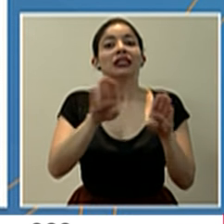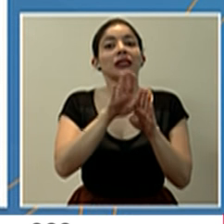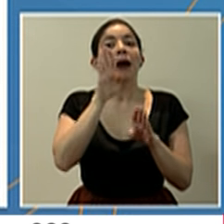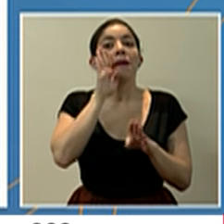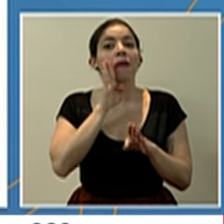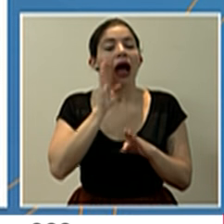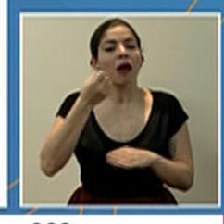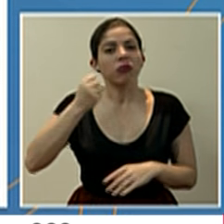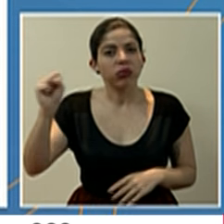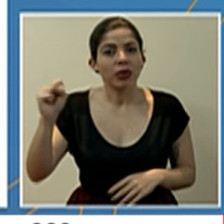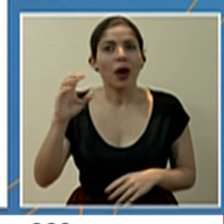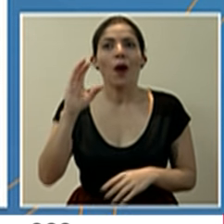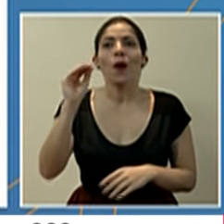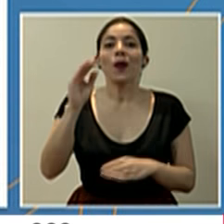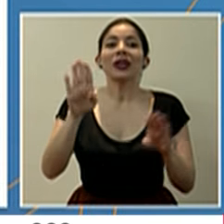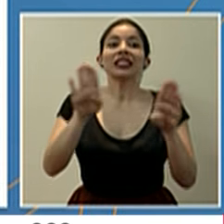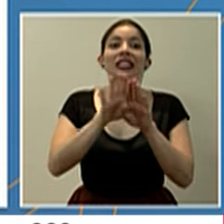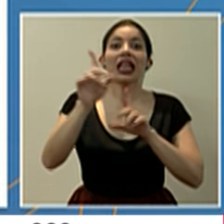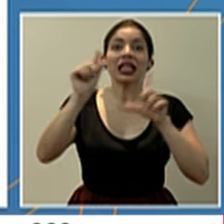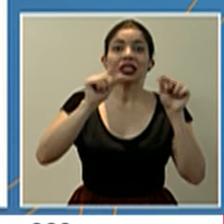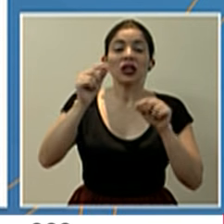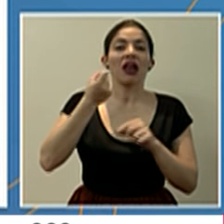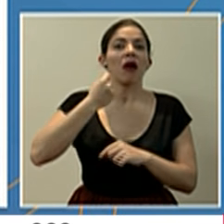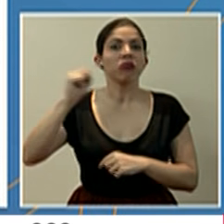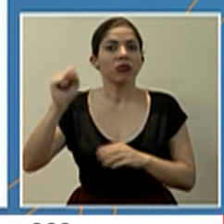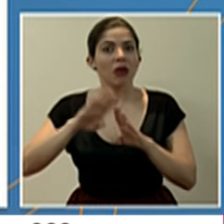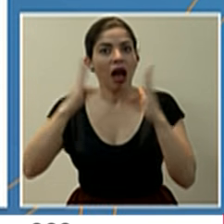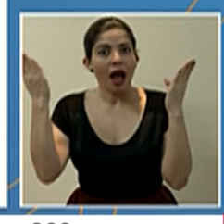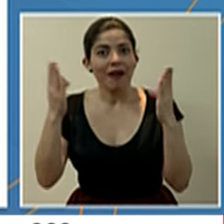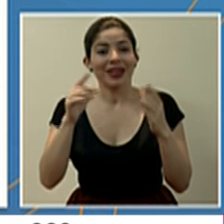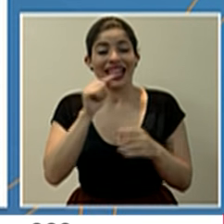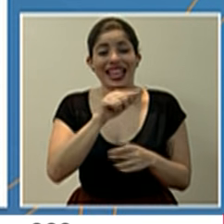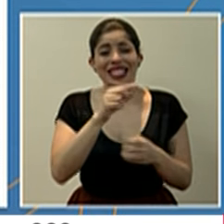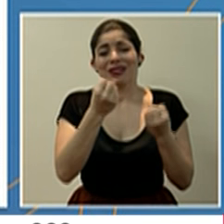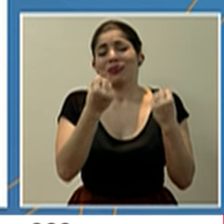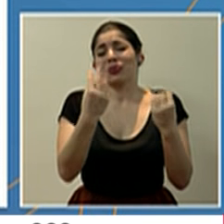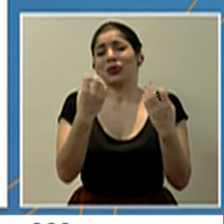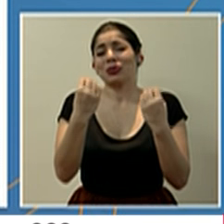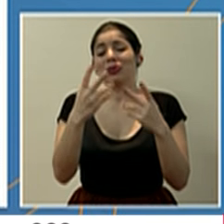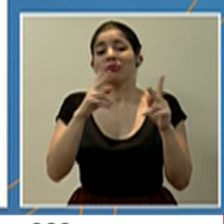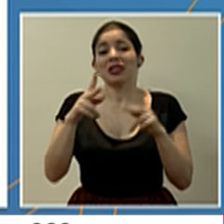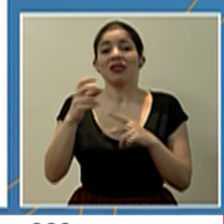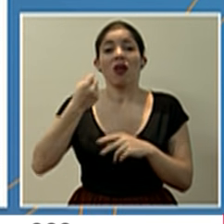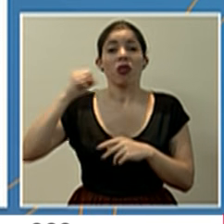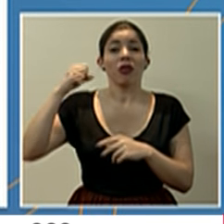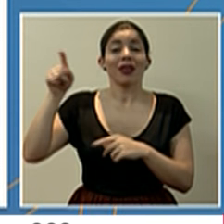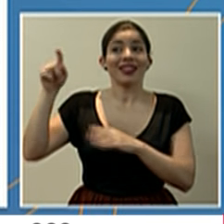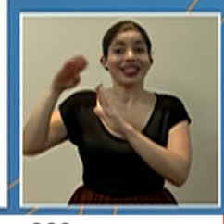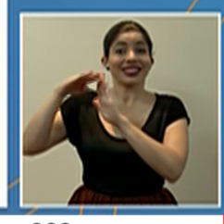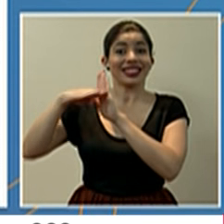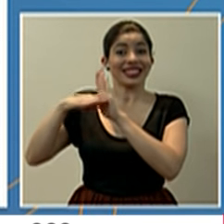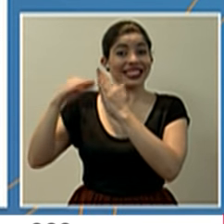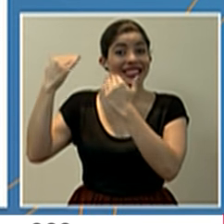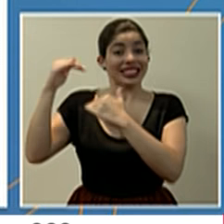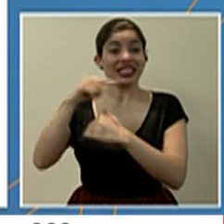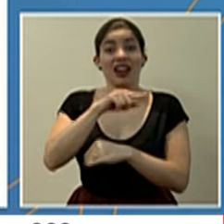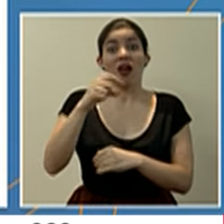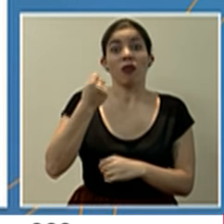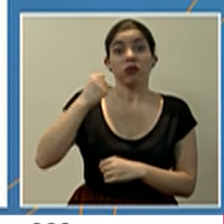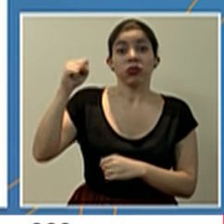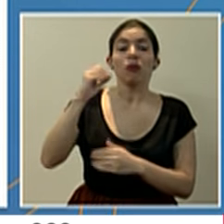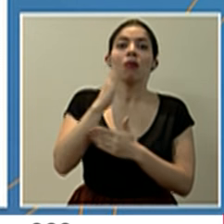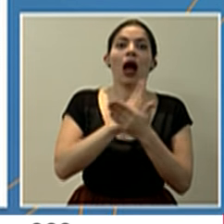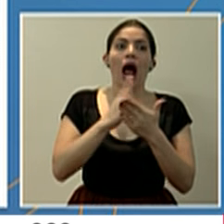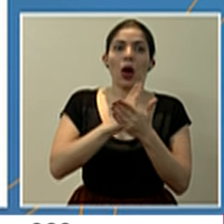bar, o no respetar el cierre de una discoteca, o hay una multiplicidad aquí de actividades de infracciones. Algunas